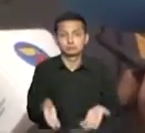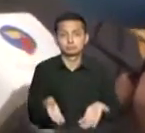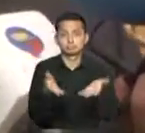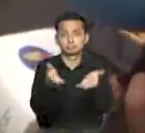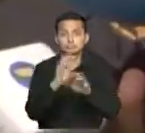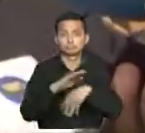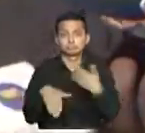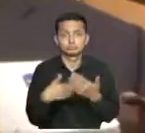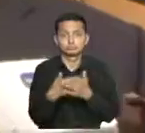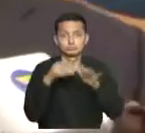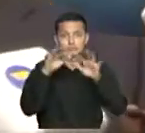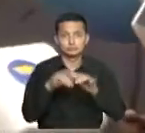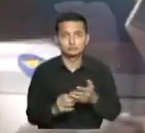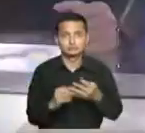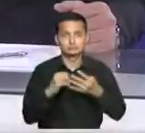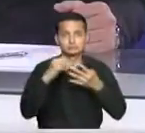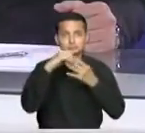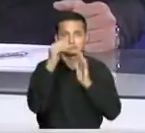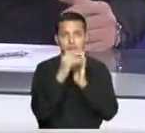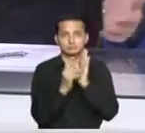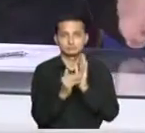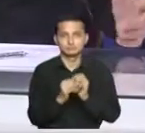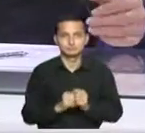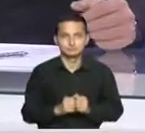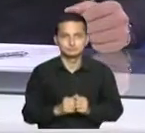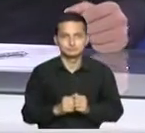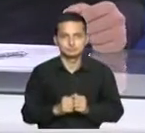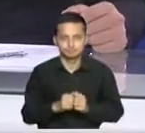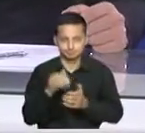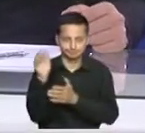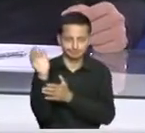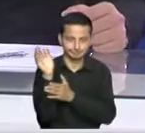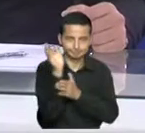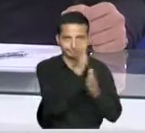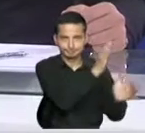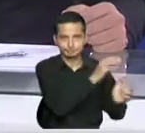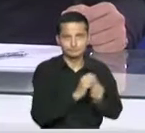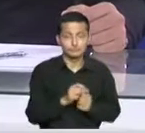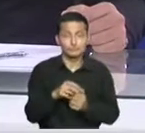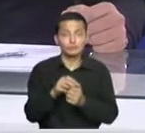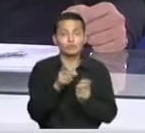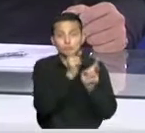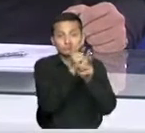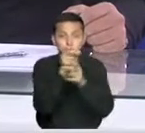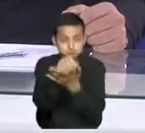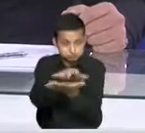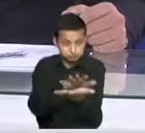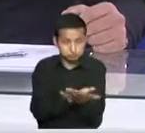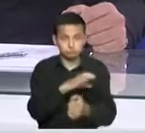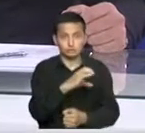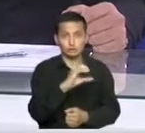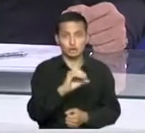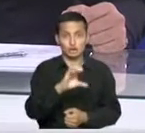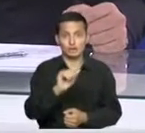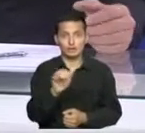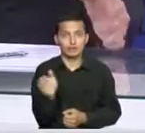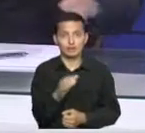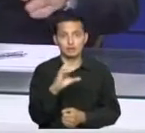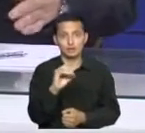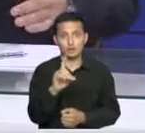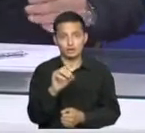CNCD a través de la Secretaría. No hay cómo emitir sanciones. En otro tema, los megaproyectos hidroeléctricos Coca-Codo, Sinclair y